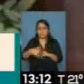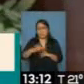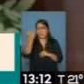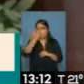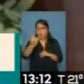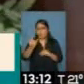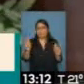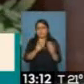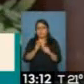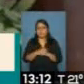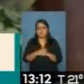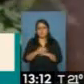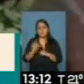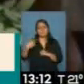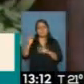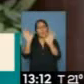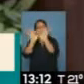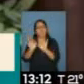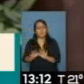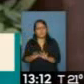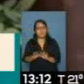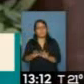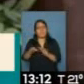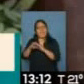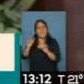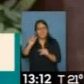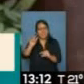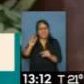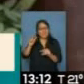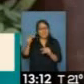jueves? Sí, el otro proyecto quedó reservado